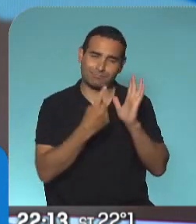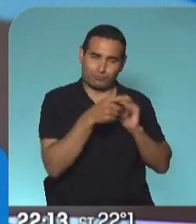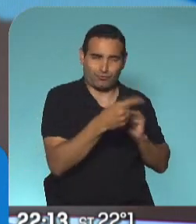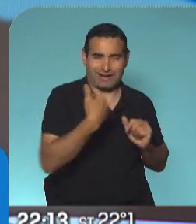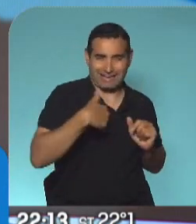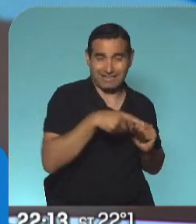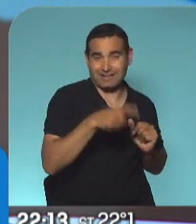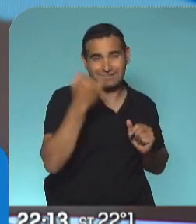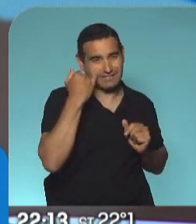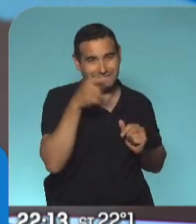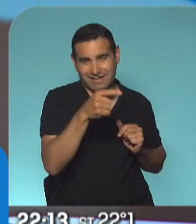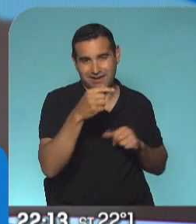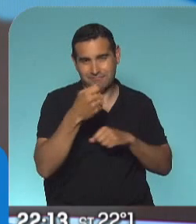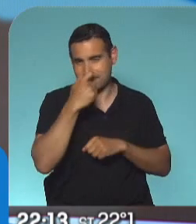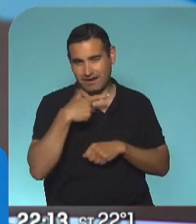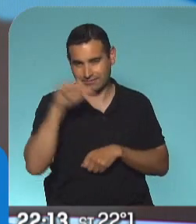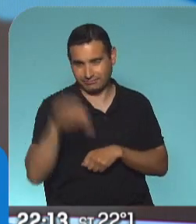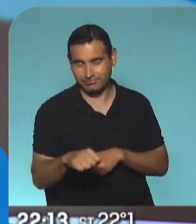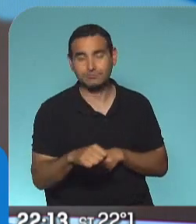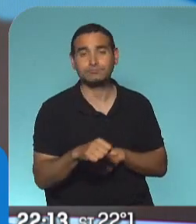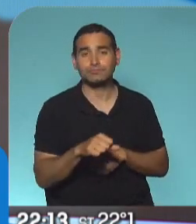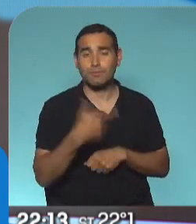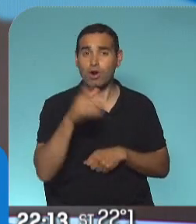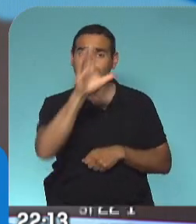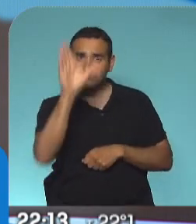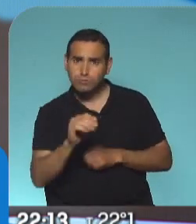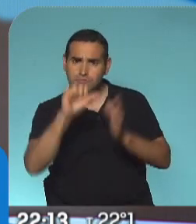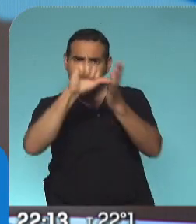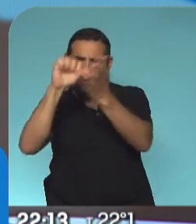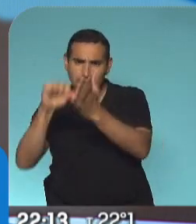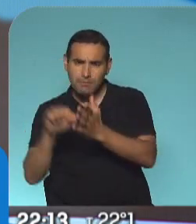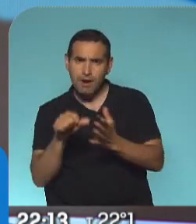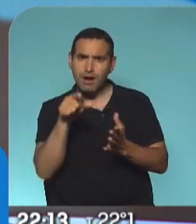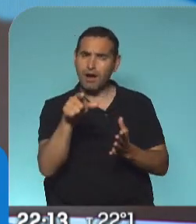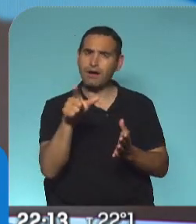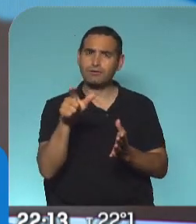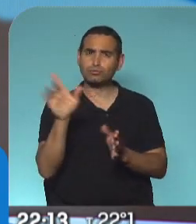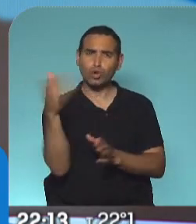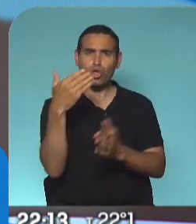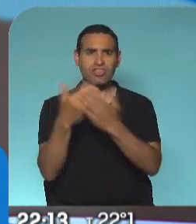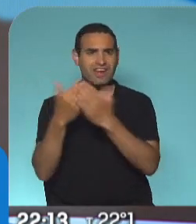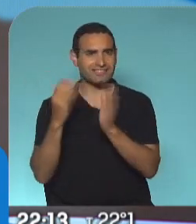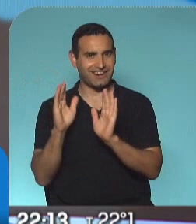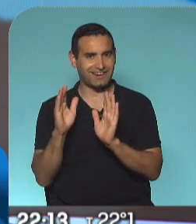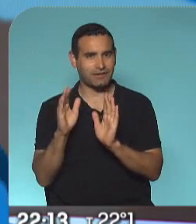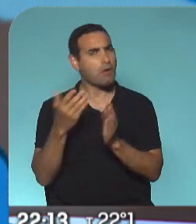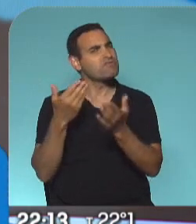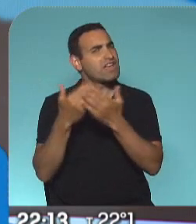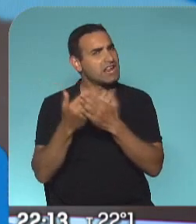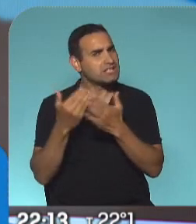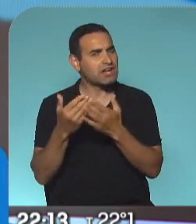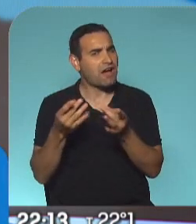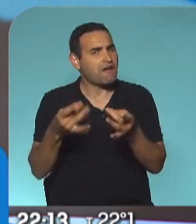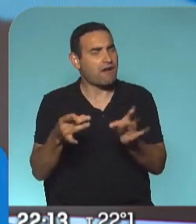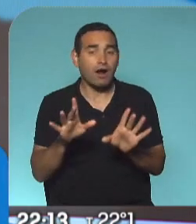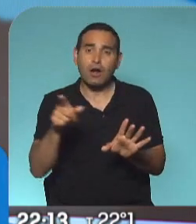ser derrotado el presidente Macri, la región toda queda teñida de un color. Ahora son derechas por el momento frágiles, no digo la uruguaya que